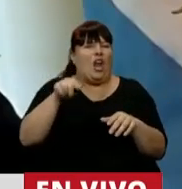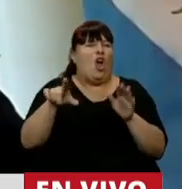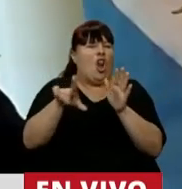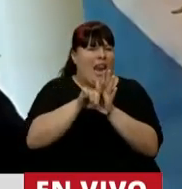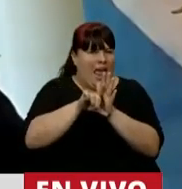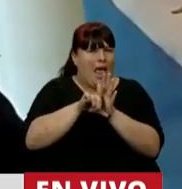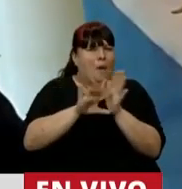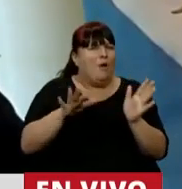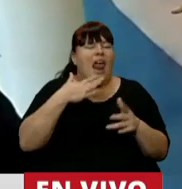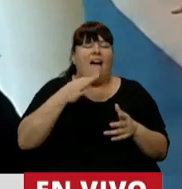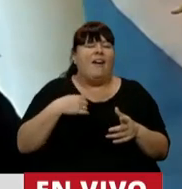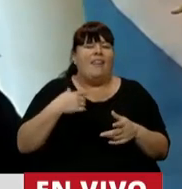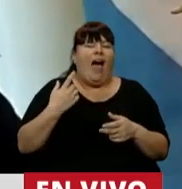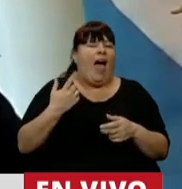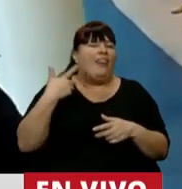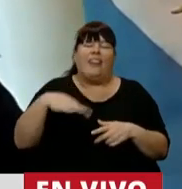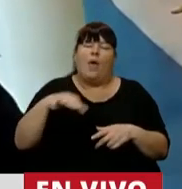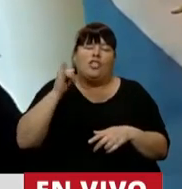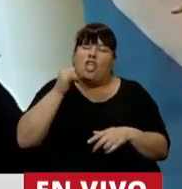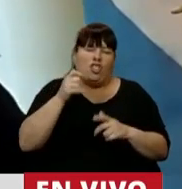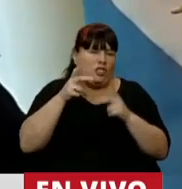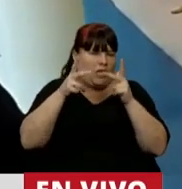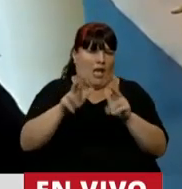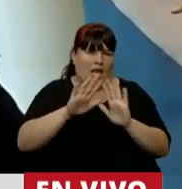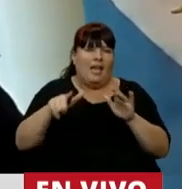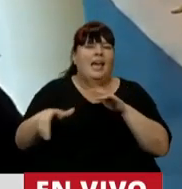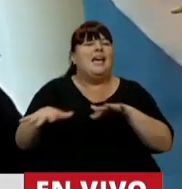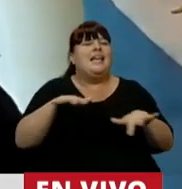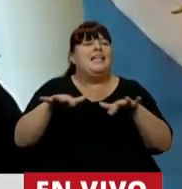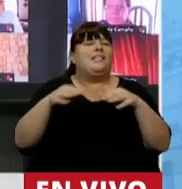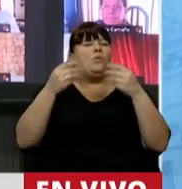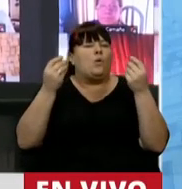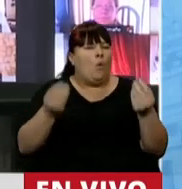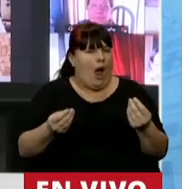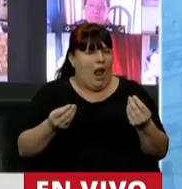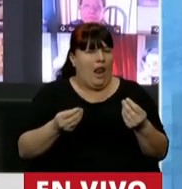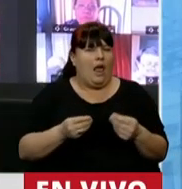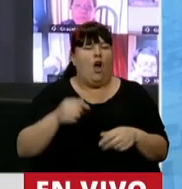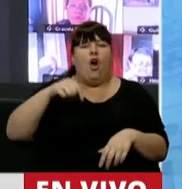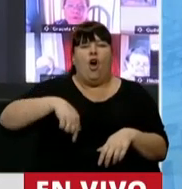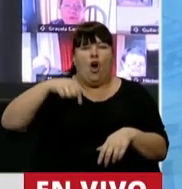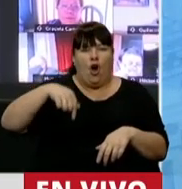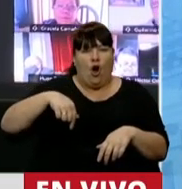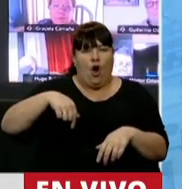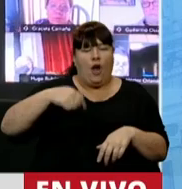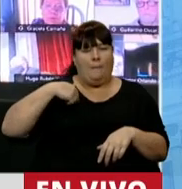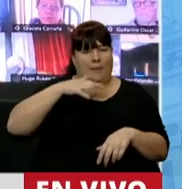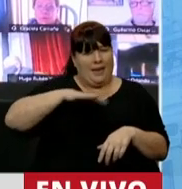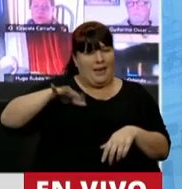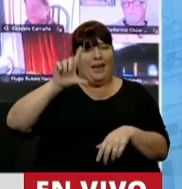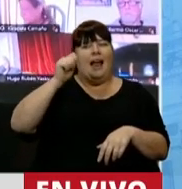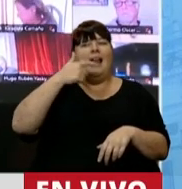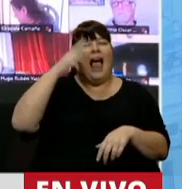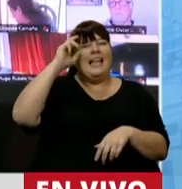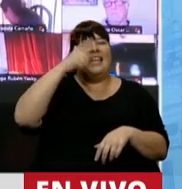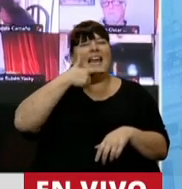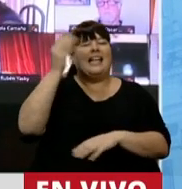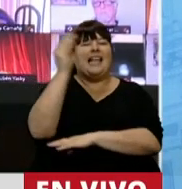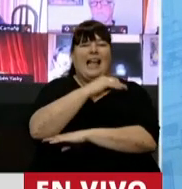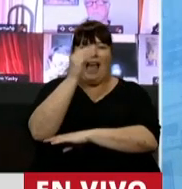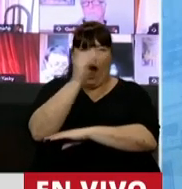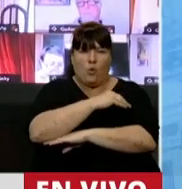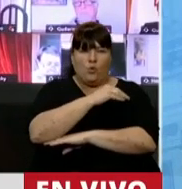ley, pero la verdad que no puedo dejarla pasar. Es una situación que está pasando hoy en mi localidad, La Cera, Santa Cruz.